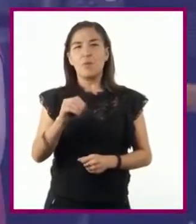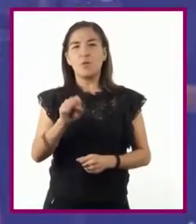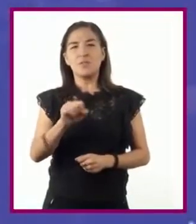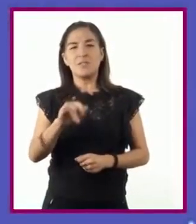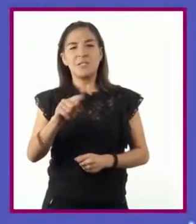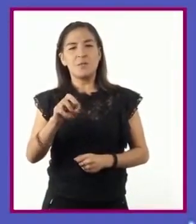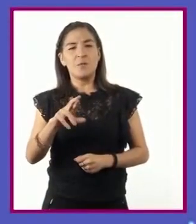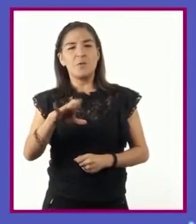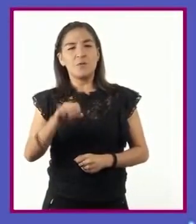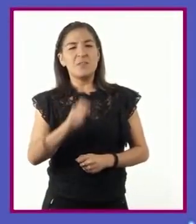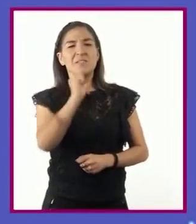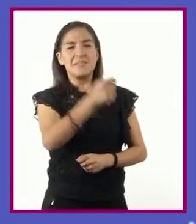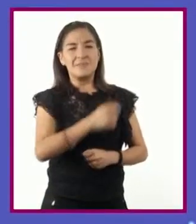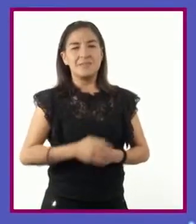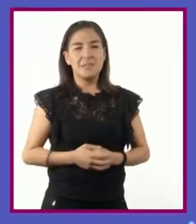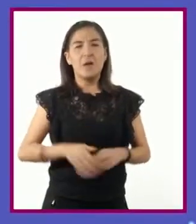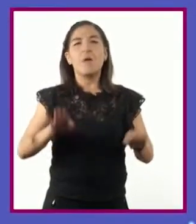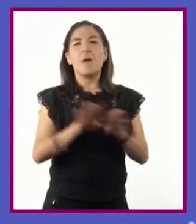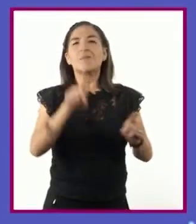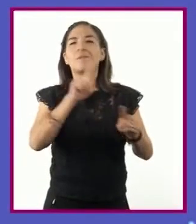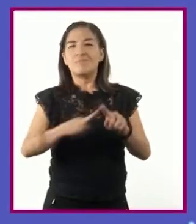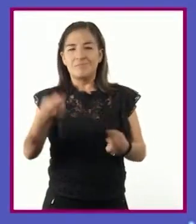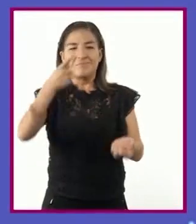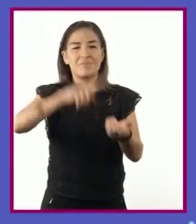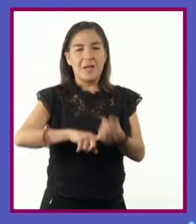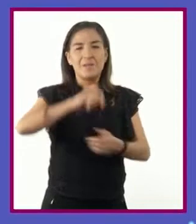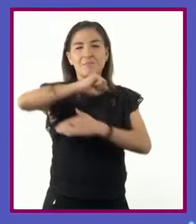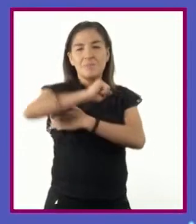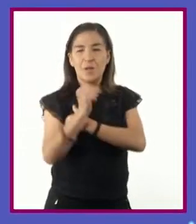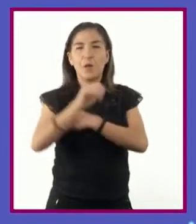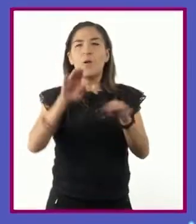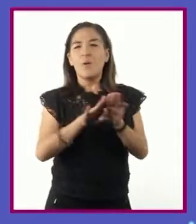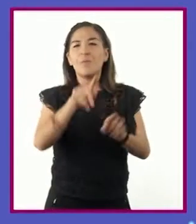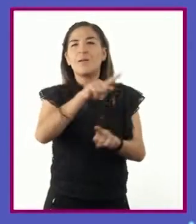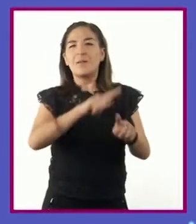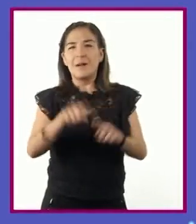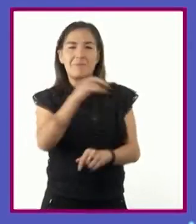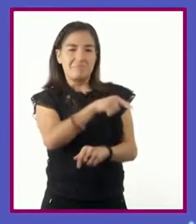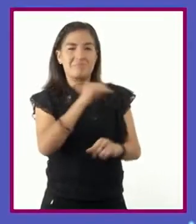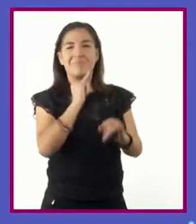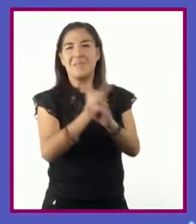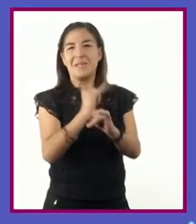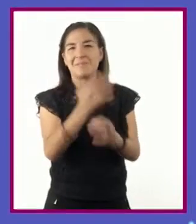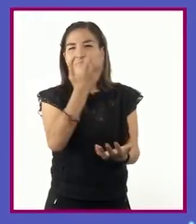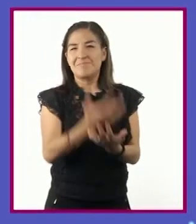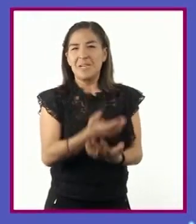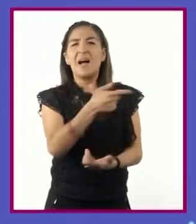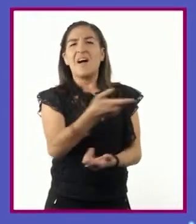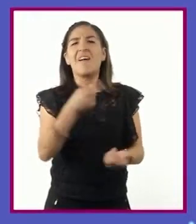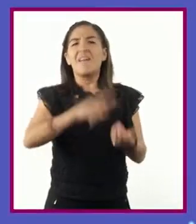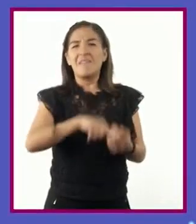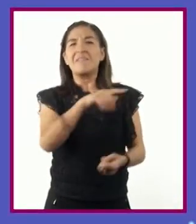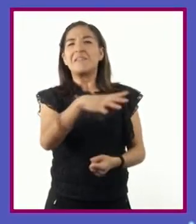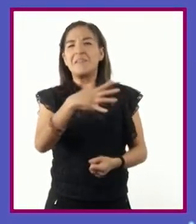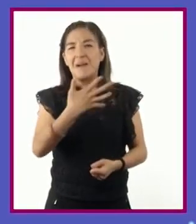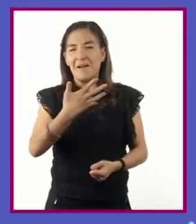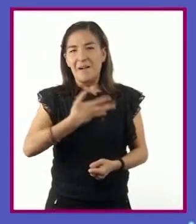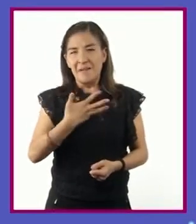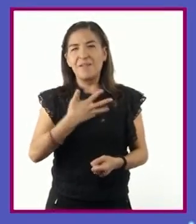almacenan recursos digitales de manera que puedan ser accesibles mediante Internet. Ahí se encuentran